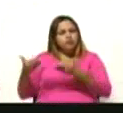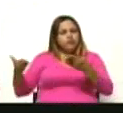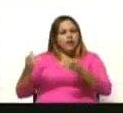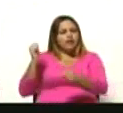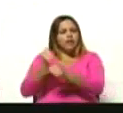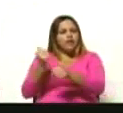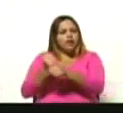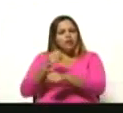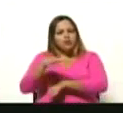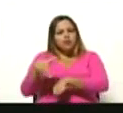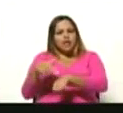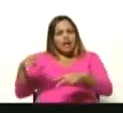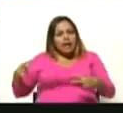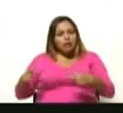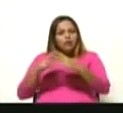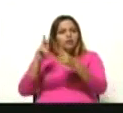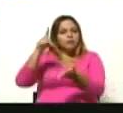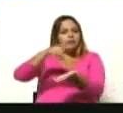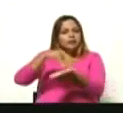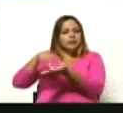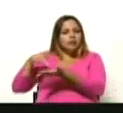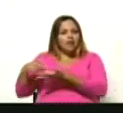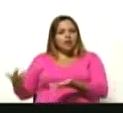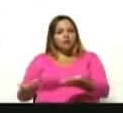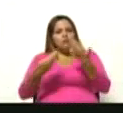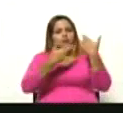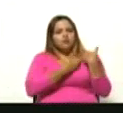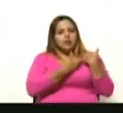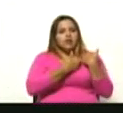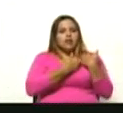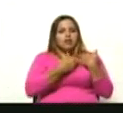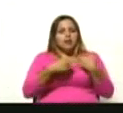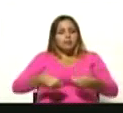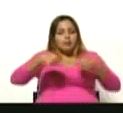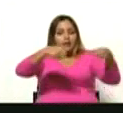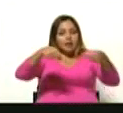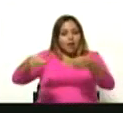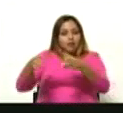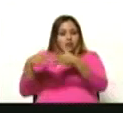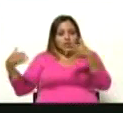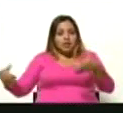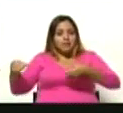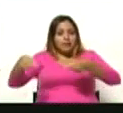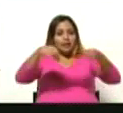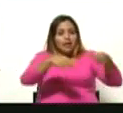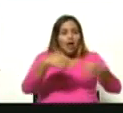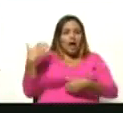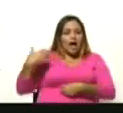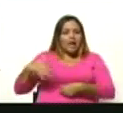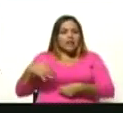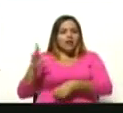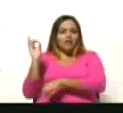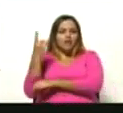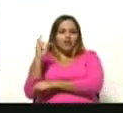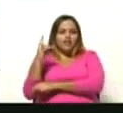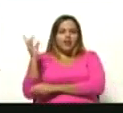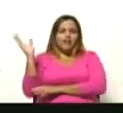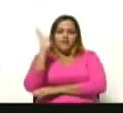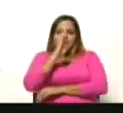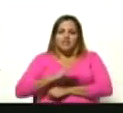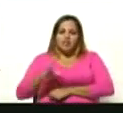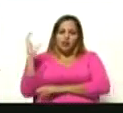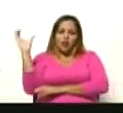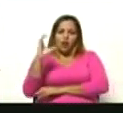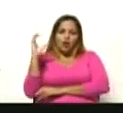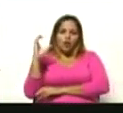producción. En el encuentro participaron representantes de hipermercados y supermercados de Argentina, Bolivia, Brasil,